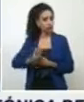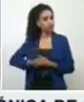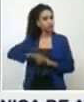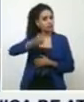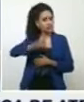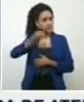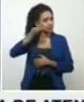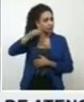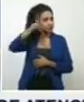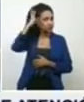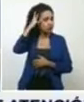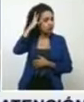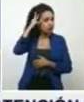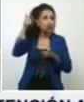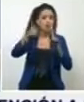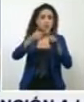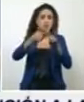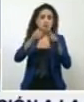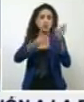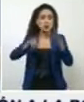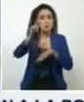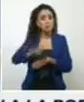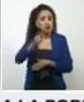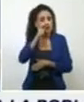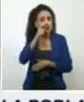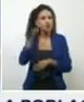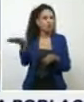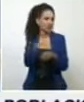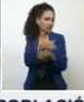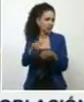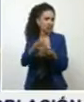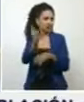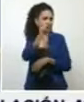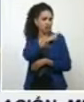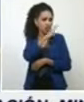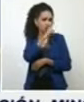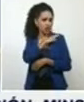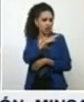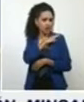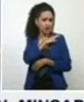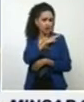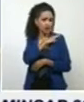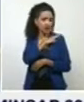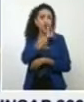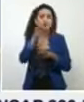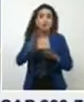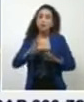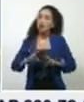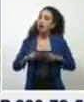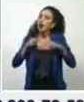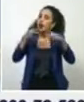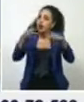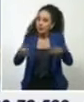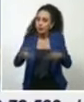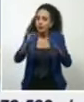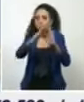ministro, viceprimeros ministros, ministros, general de ejército, reiterando las medidas